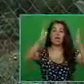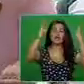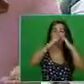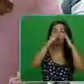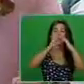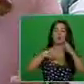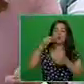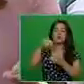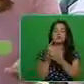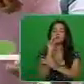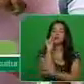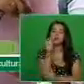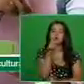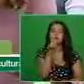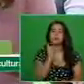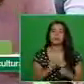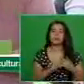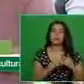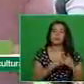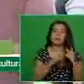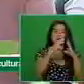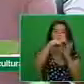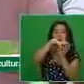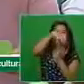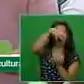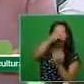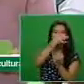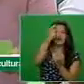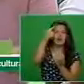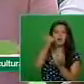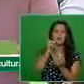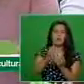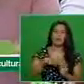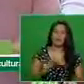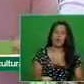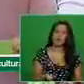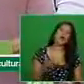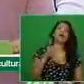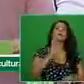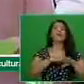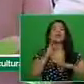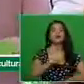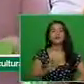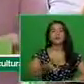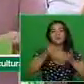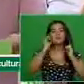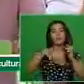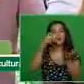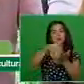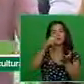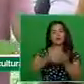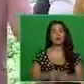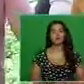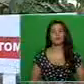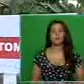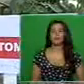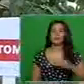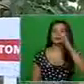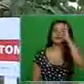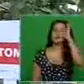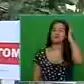de cilantro, unos pimentones, porque es la única vía, la participación. Y esto nos va a servir a